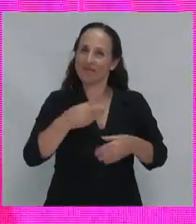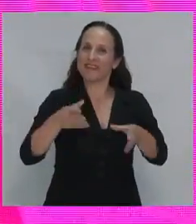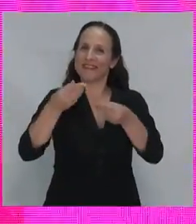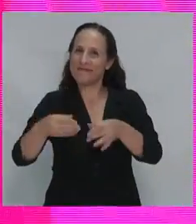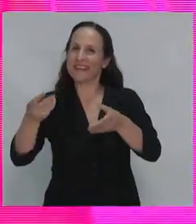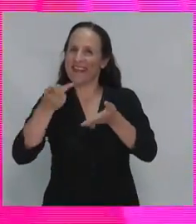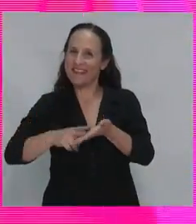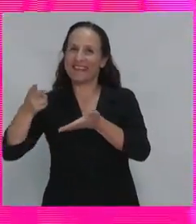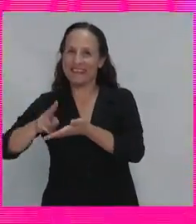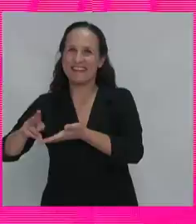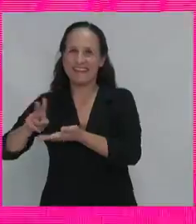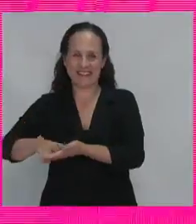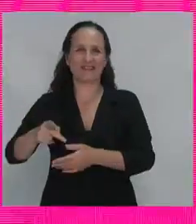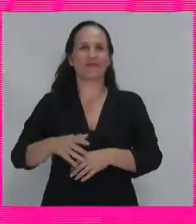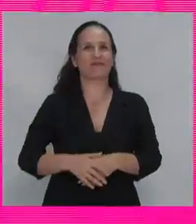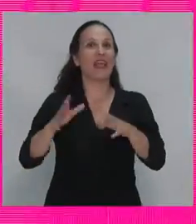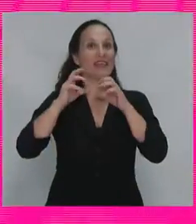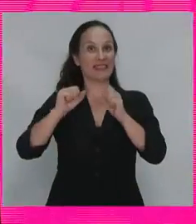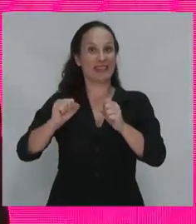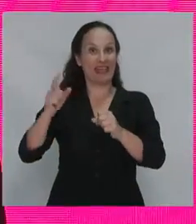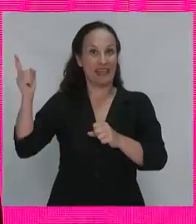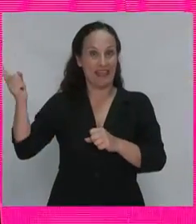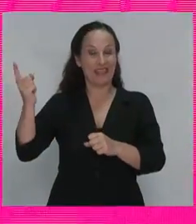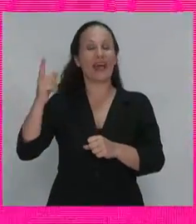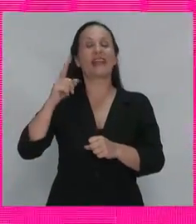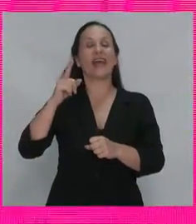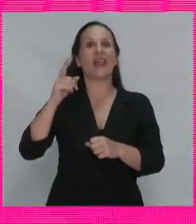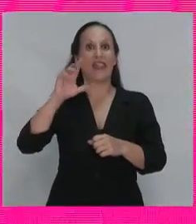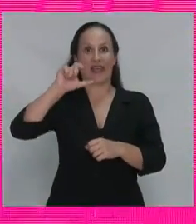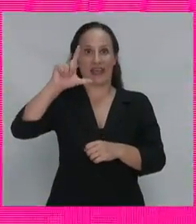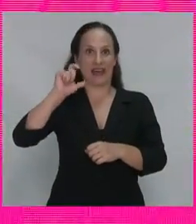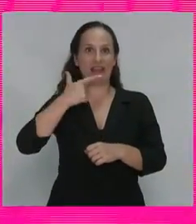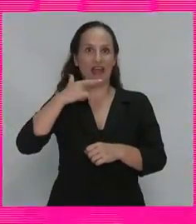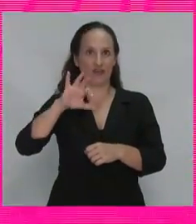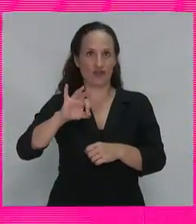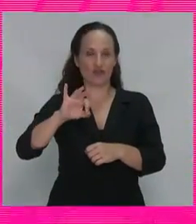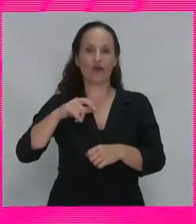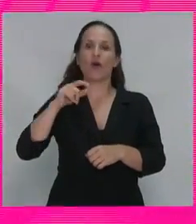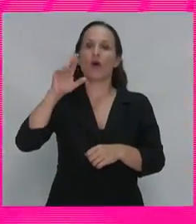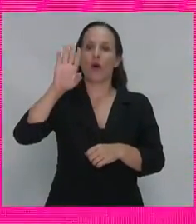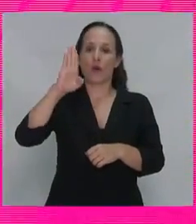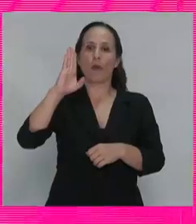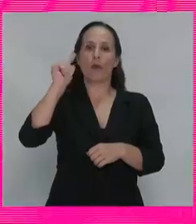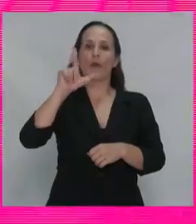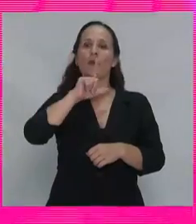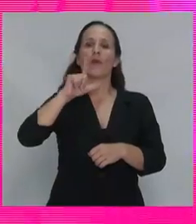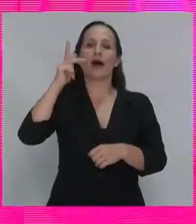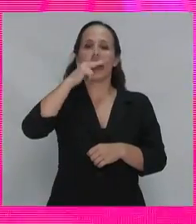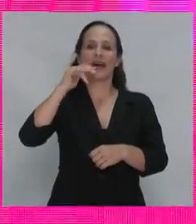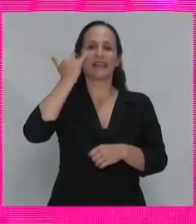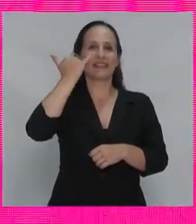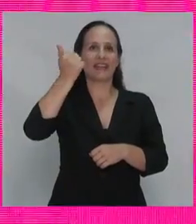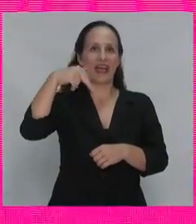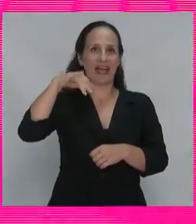secretaria ejecutiva de clarkson a karina bhatia ni a que me acompañe aquí porque queremos